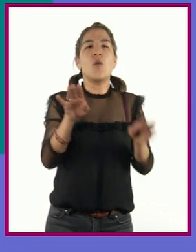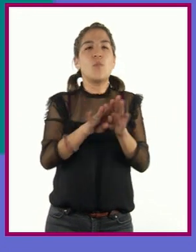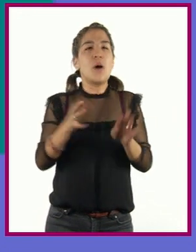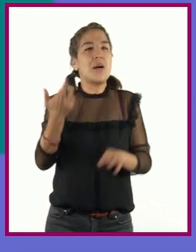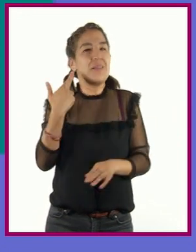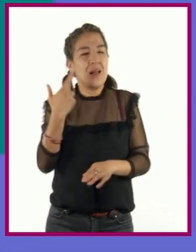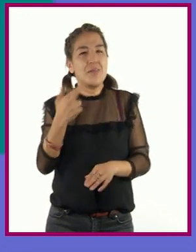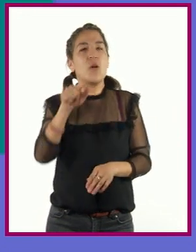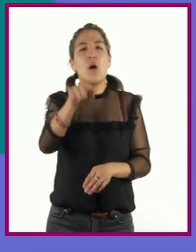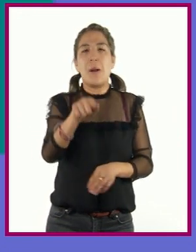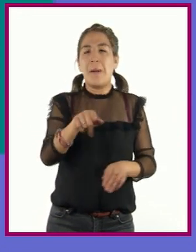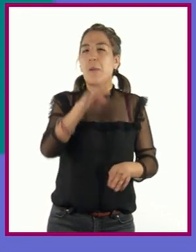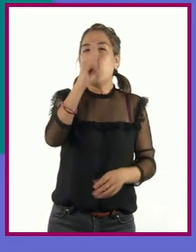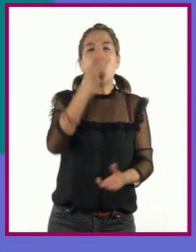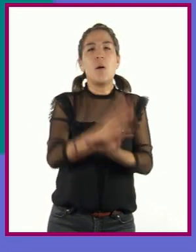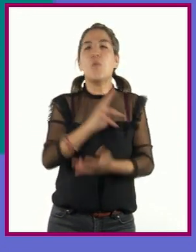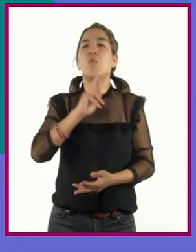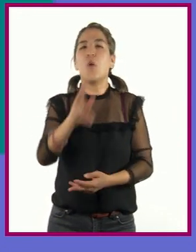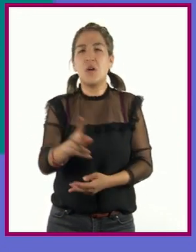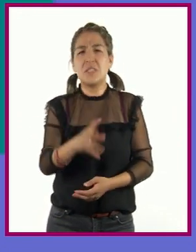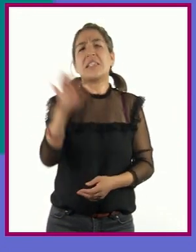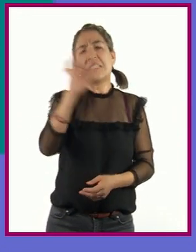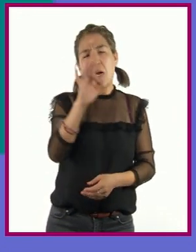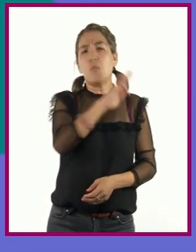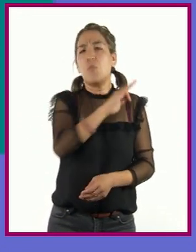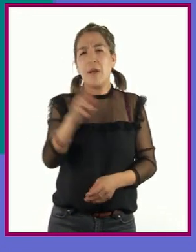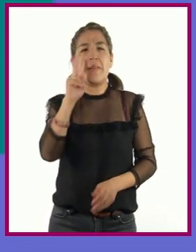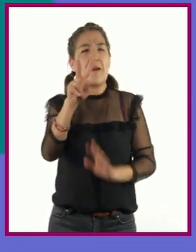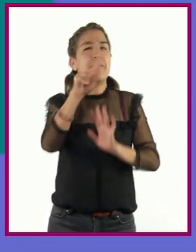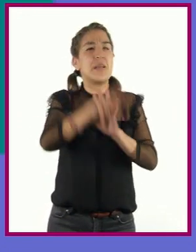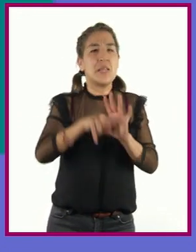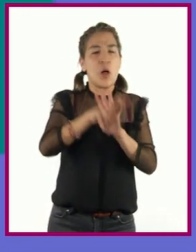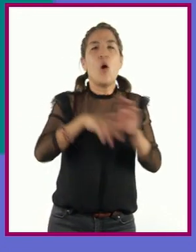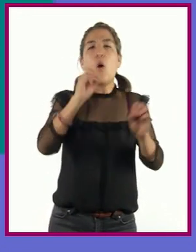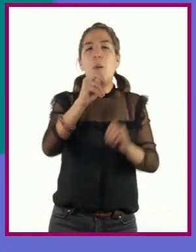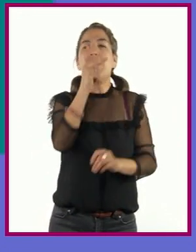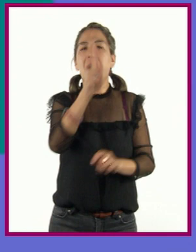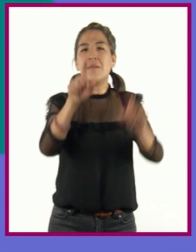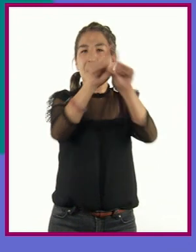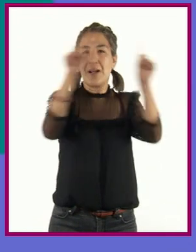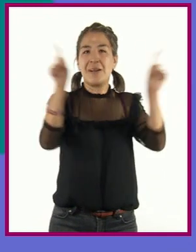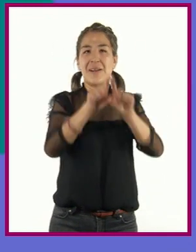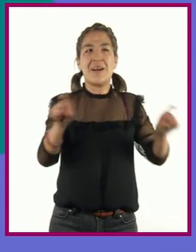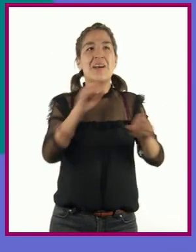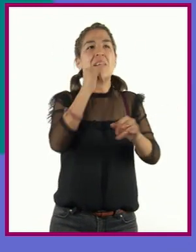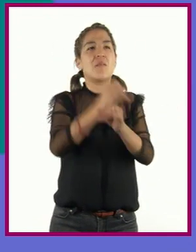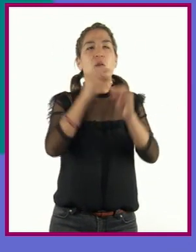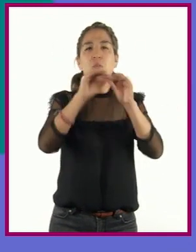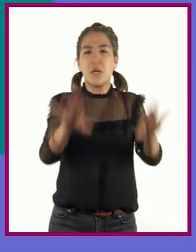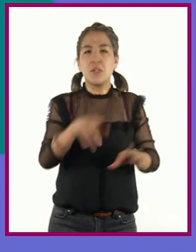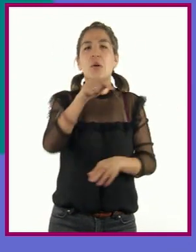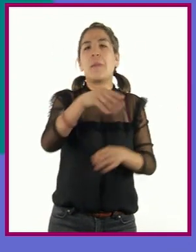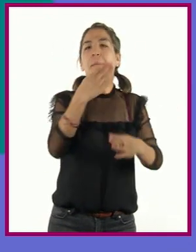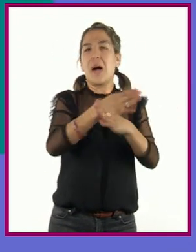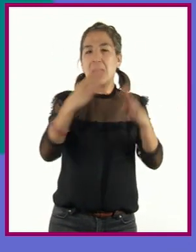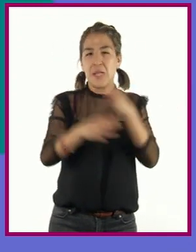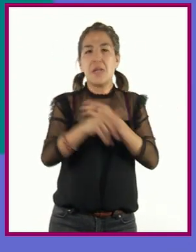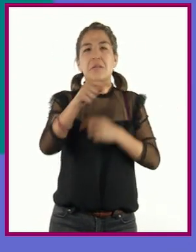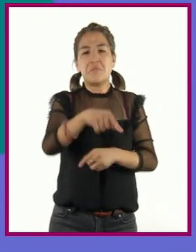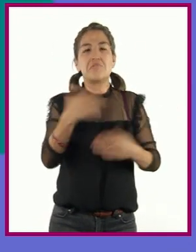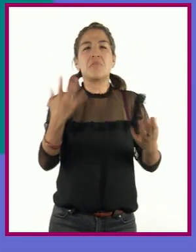por lo general de audio, aunque puede presentarse en video o notas de texto. Se considera un material didáctico con